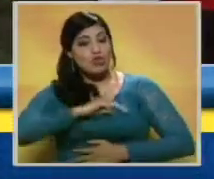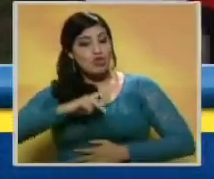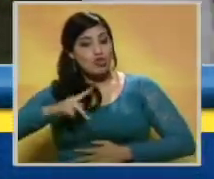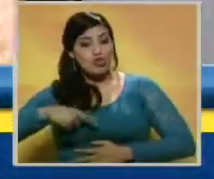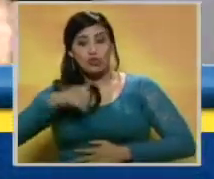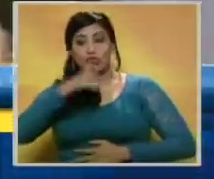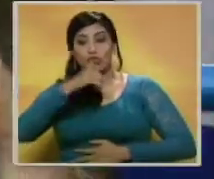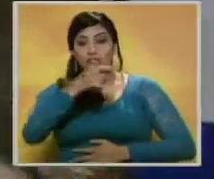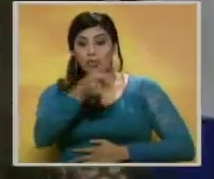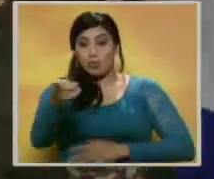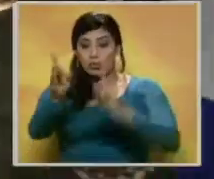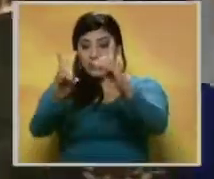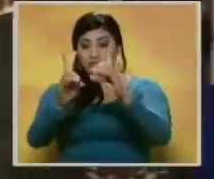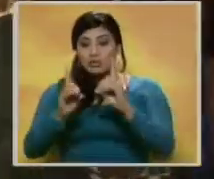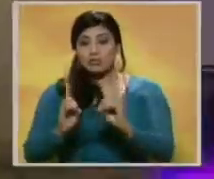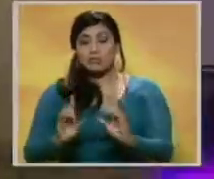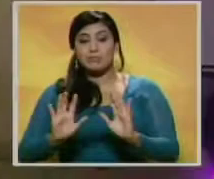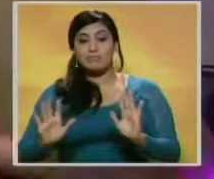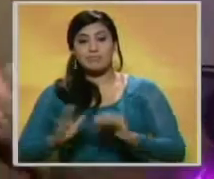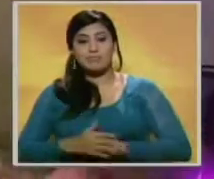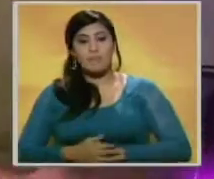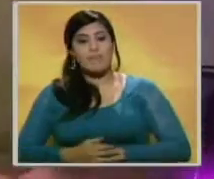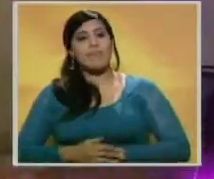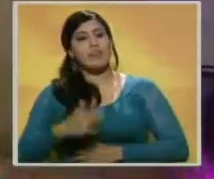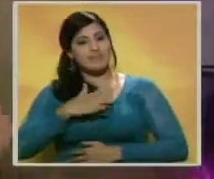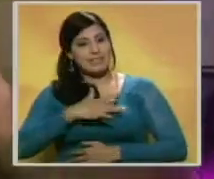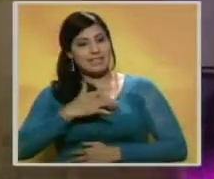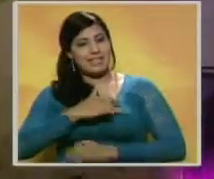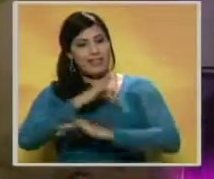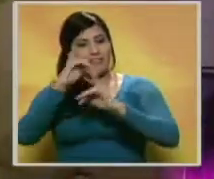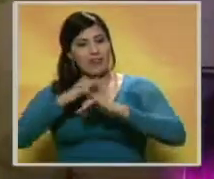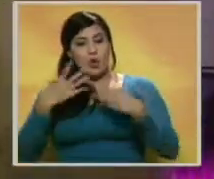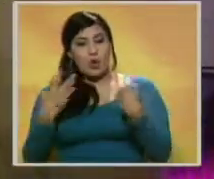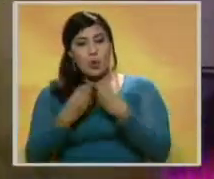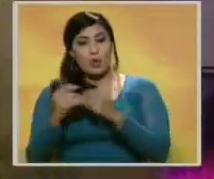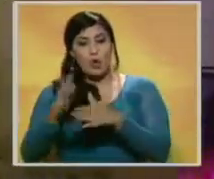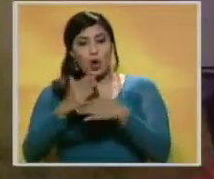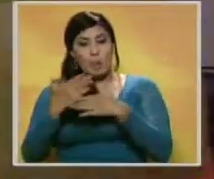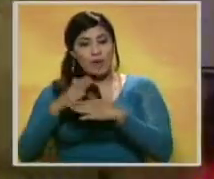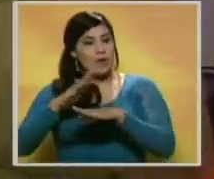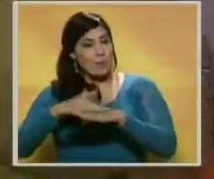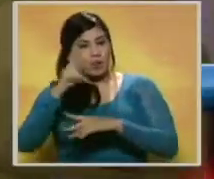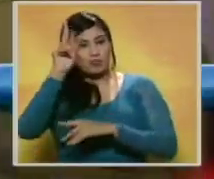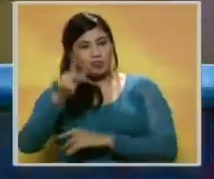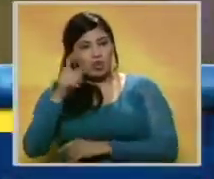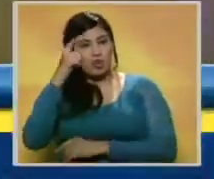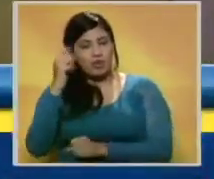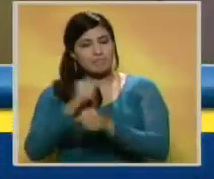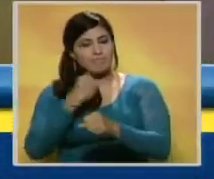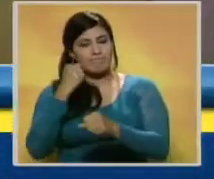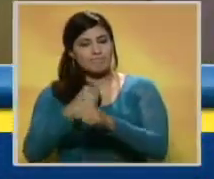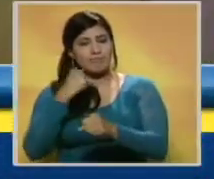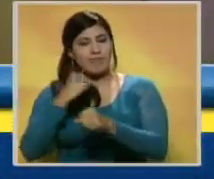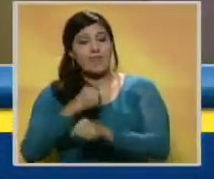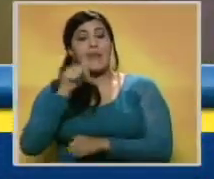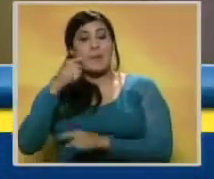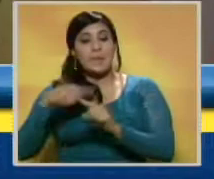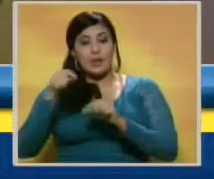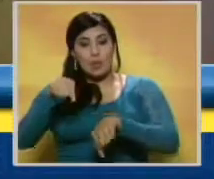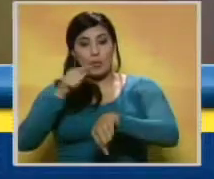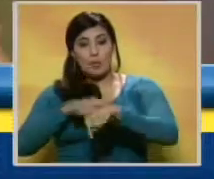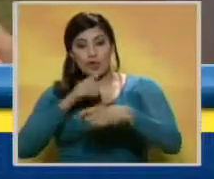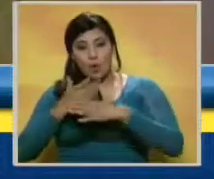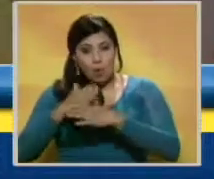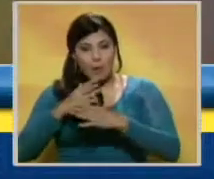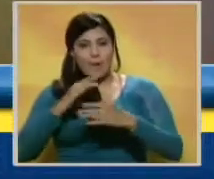Nosotros informamos y ustedes deciden. Bueno, me siento muy feliz de compartir con mis compañeros, porque bueno, día a día estamos trabajando y bueno, este es el momento que tenemos para estar